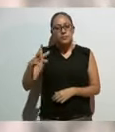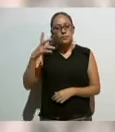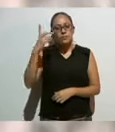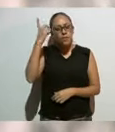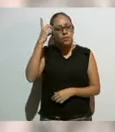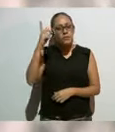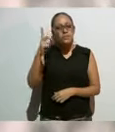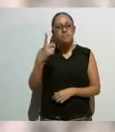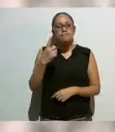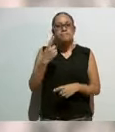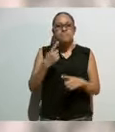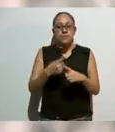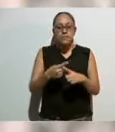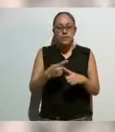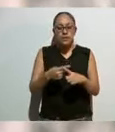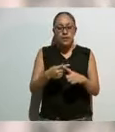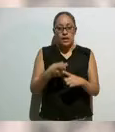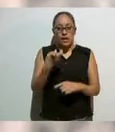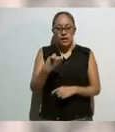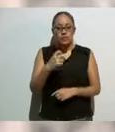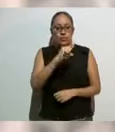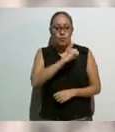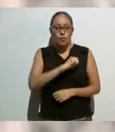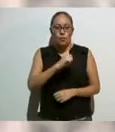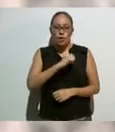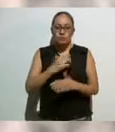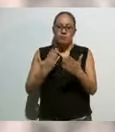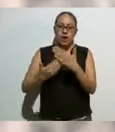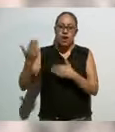todo lo que tiene que ver con las antiguas vías